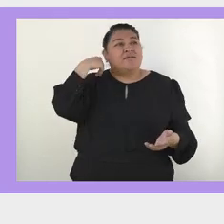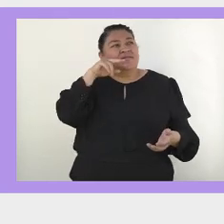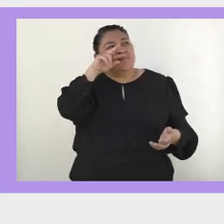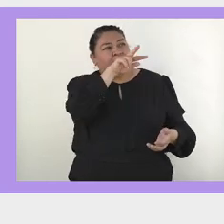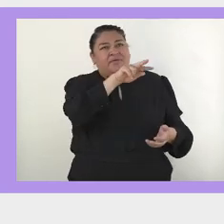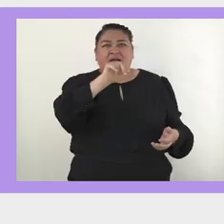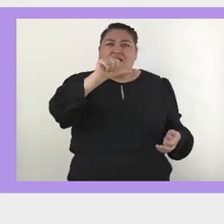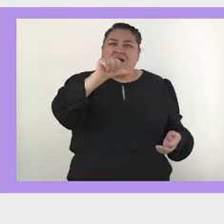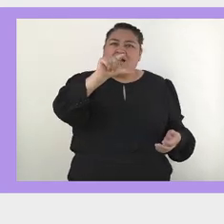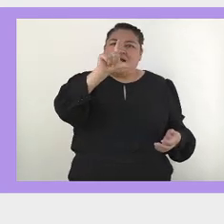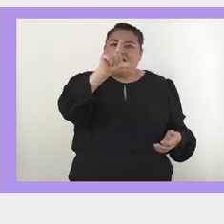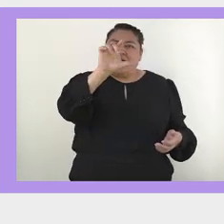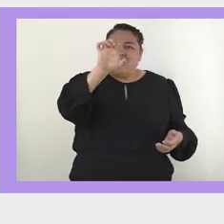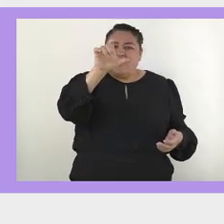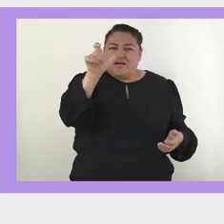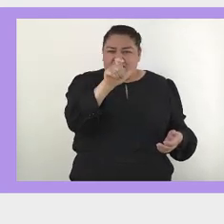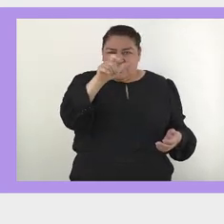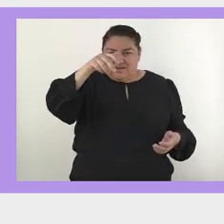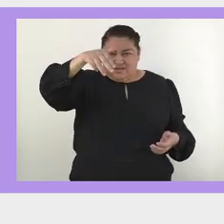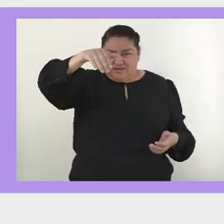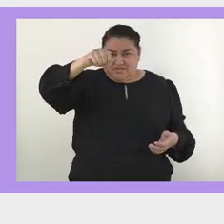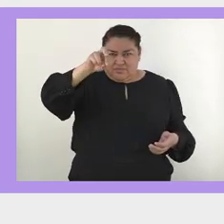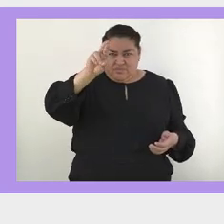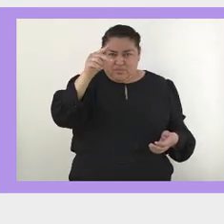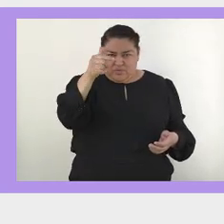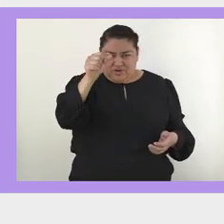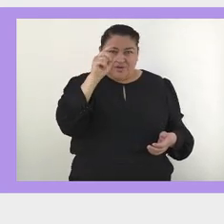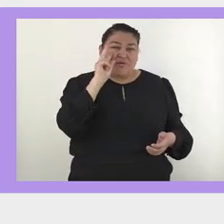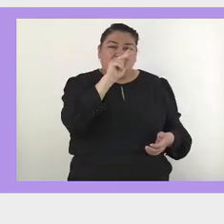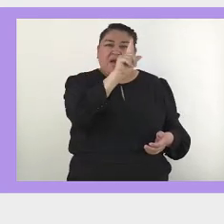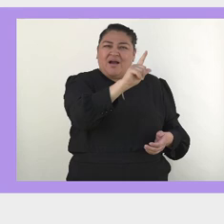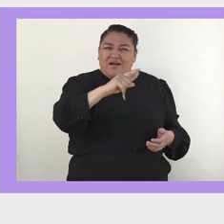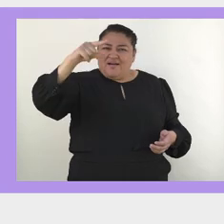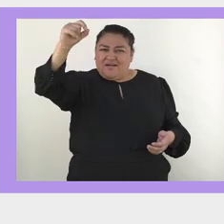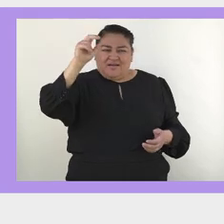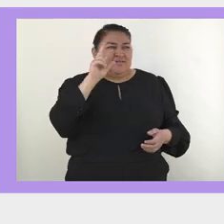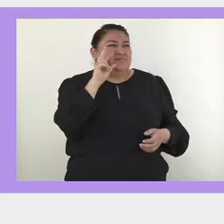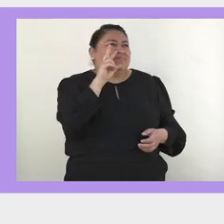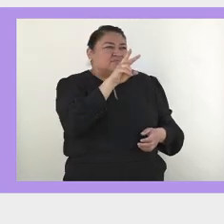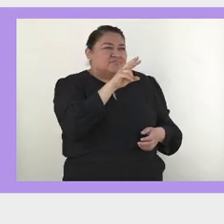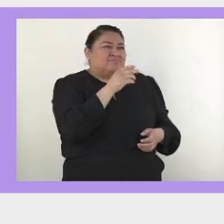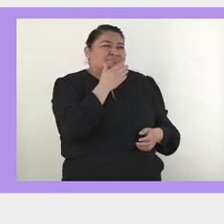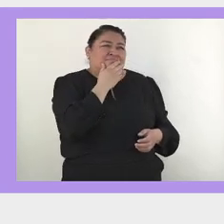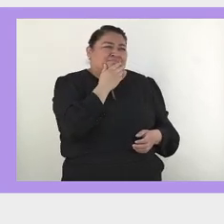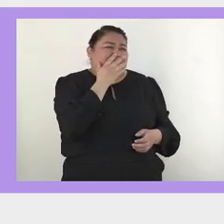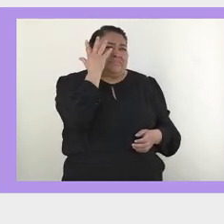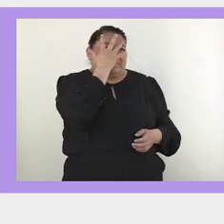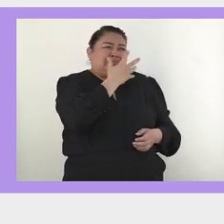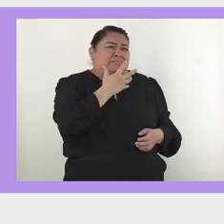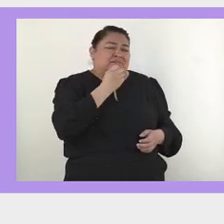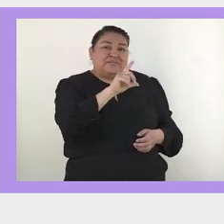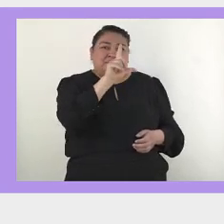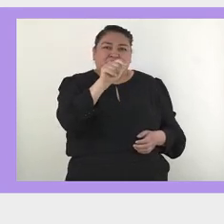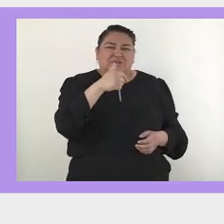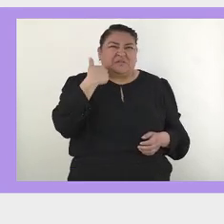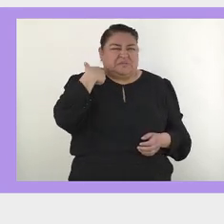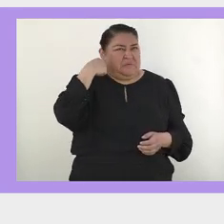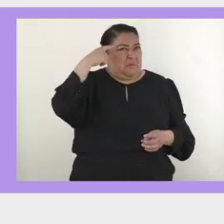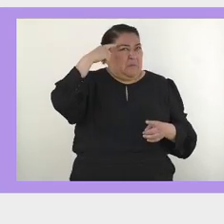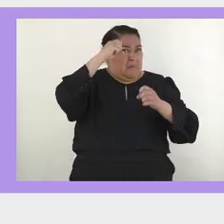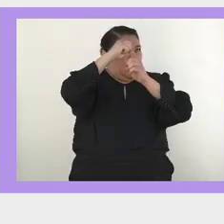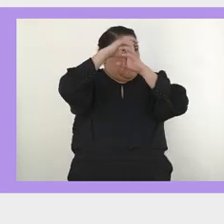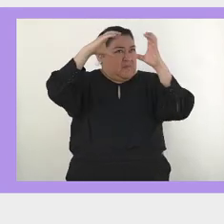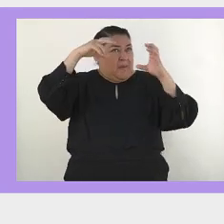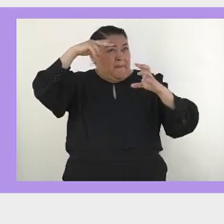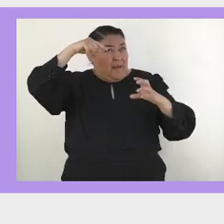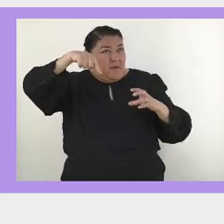comerciales de Nike y nunca pensé que que esto iba a pasar en nuestro país y menos que yo iba a poder hacerlo entonces eso